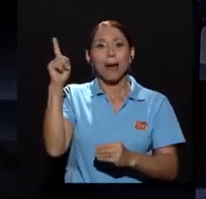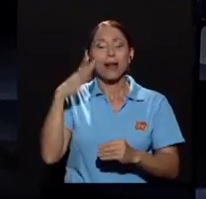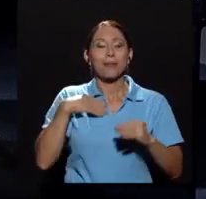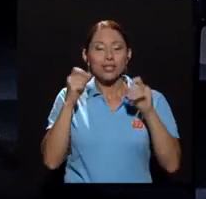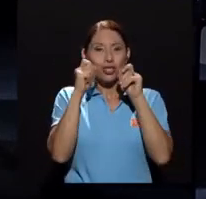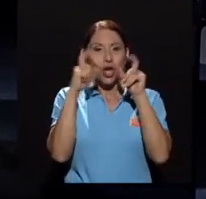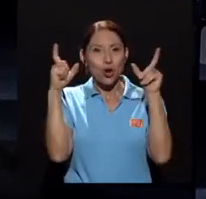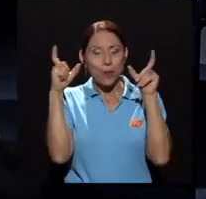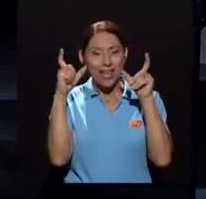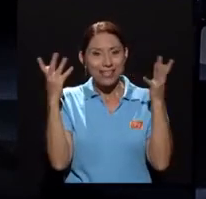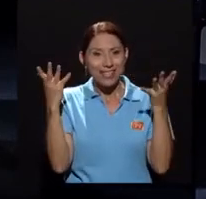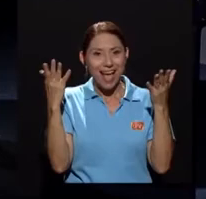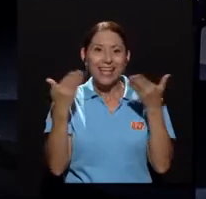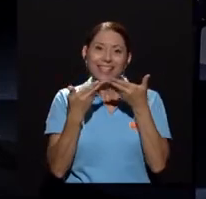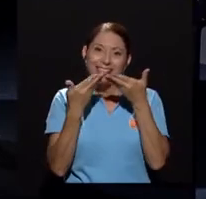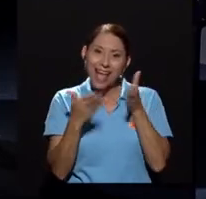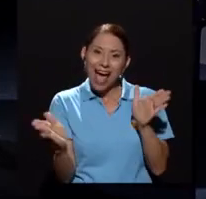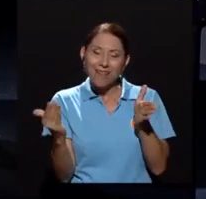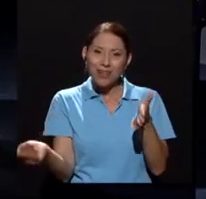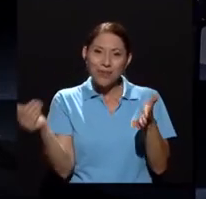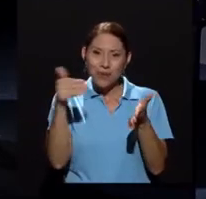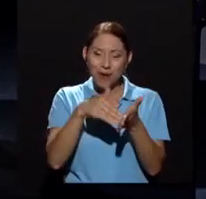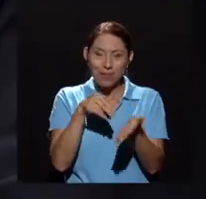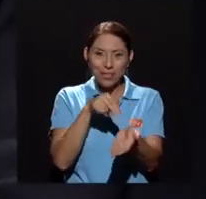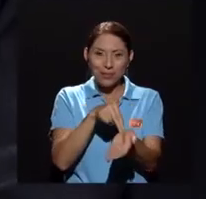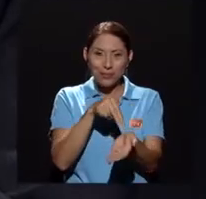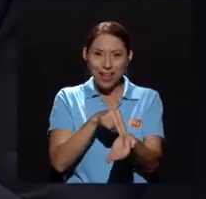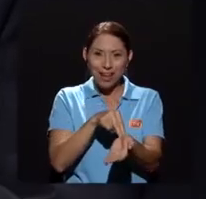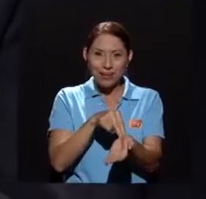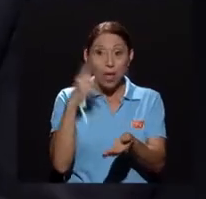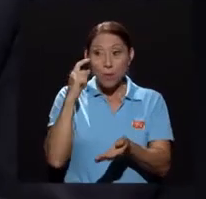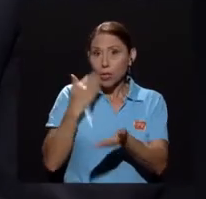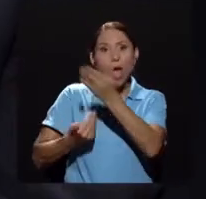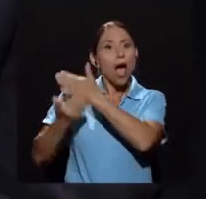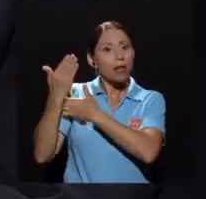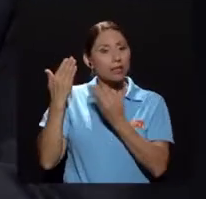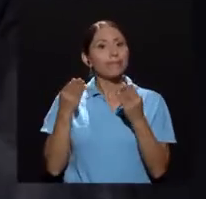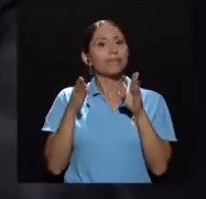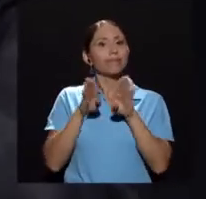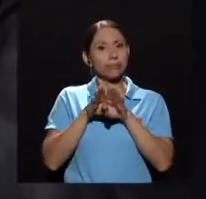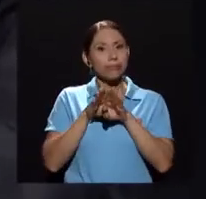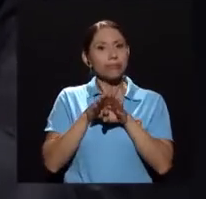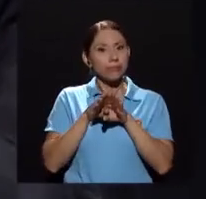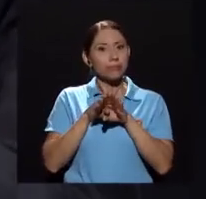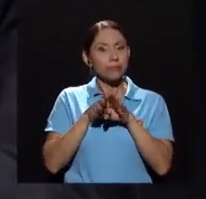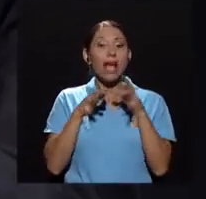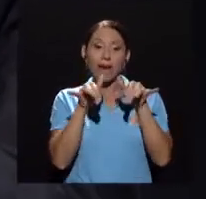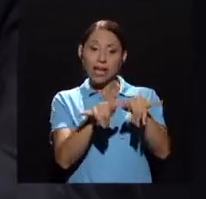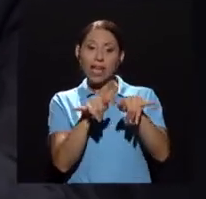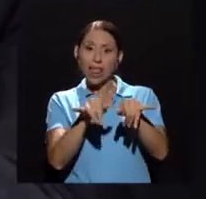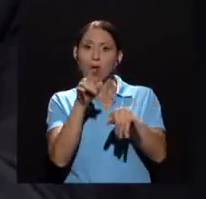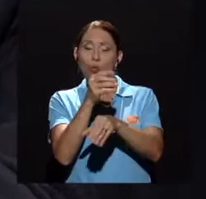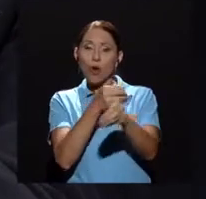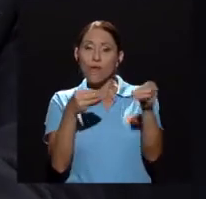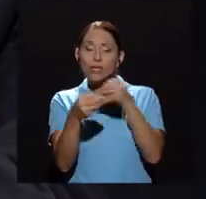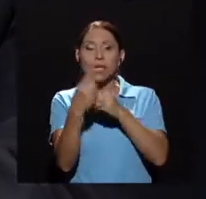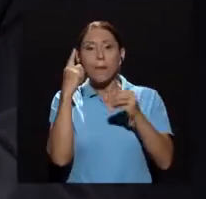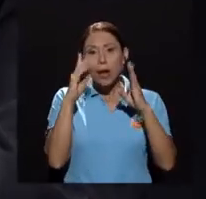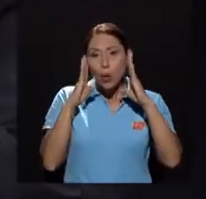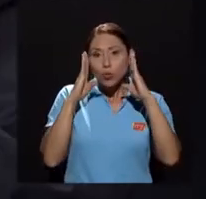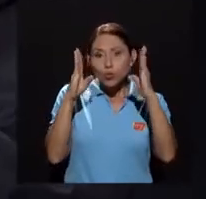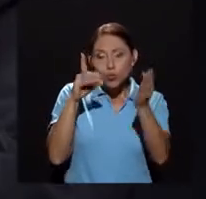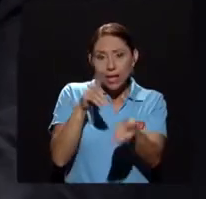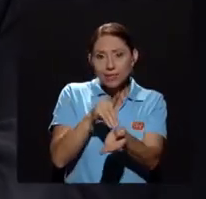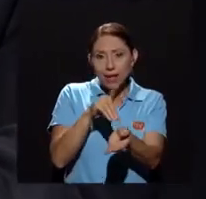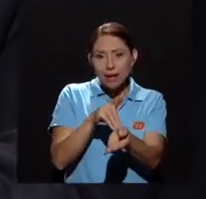abre el hospital nuevamente verdad porque se había celebrado prácticamente a ya que a una consulta externa aquí y todos los